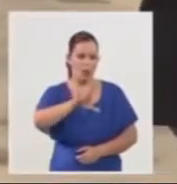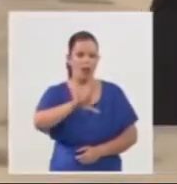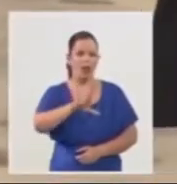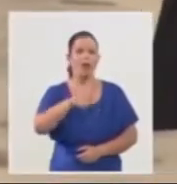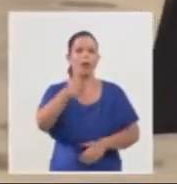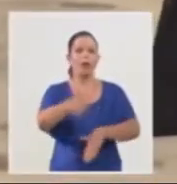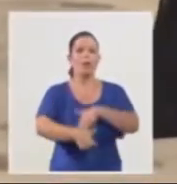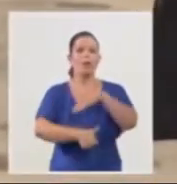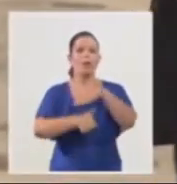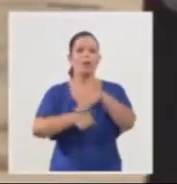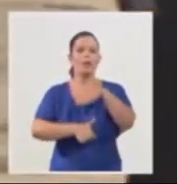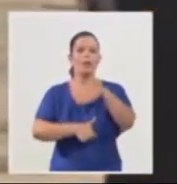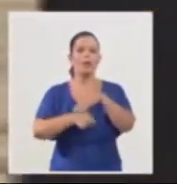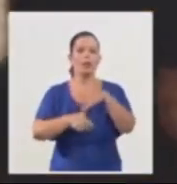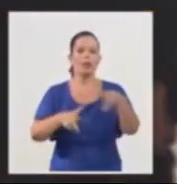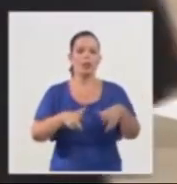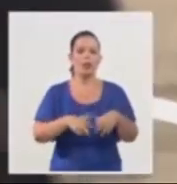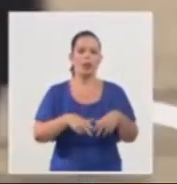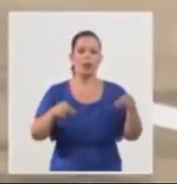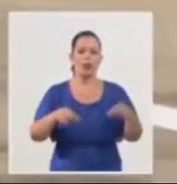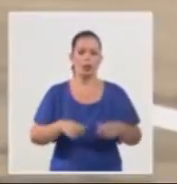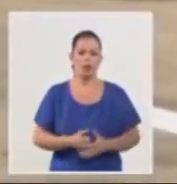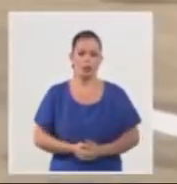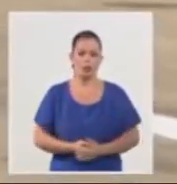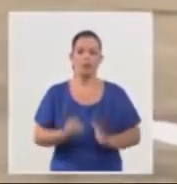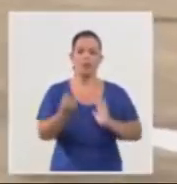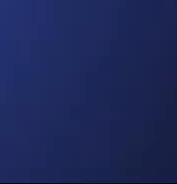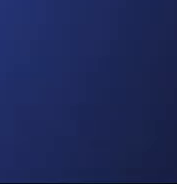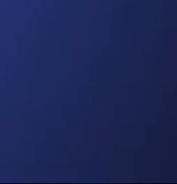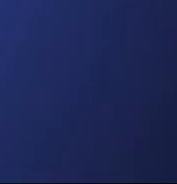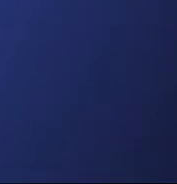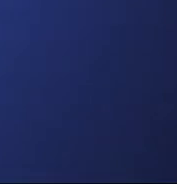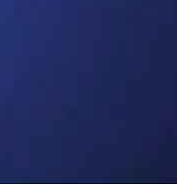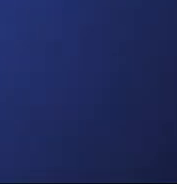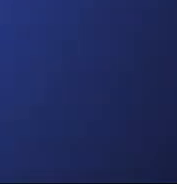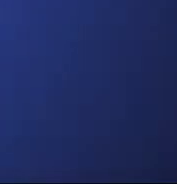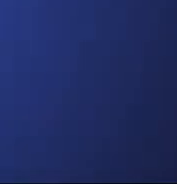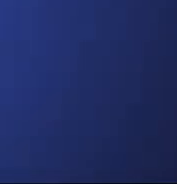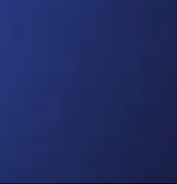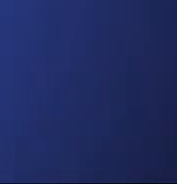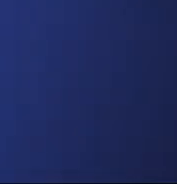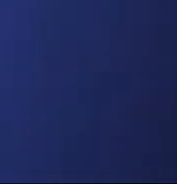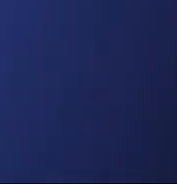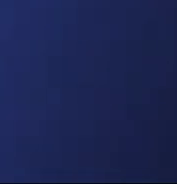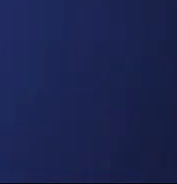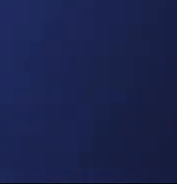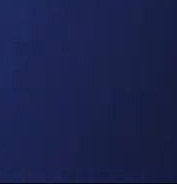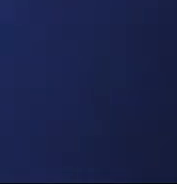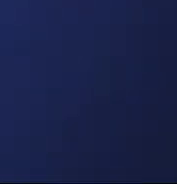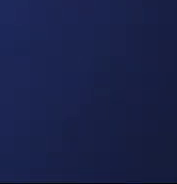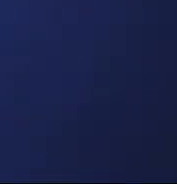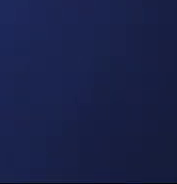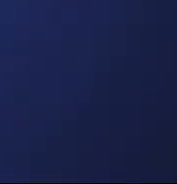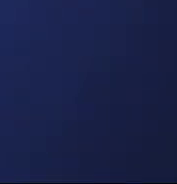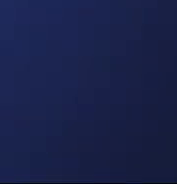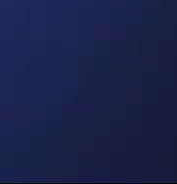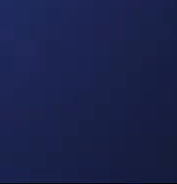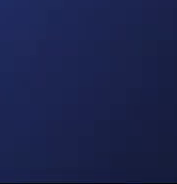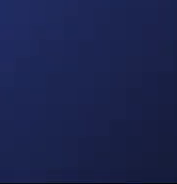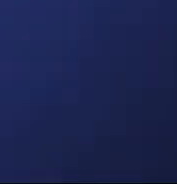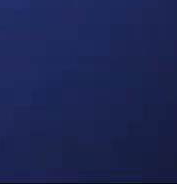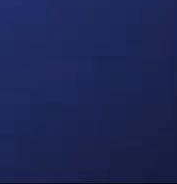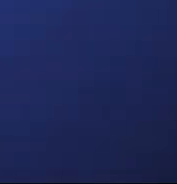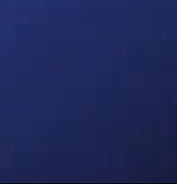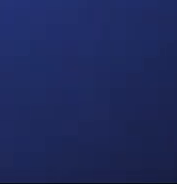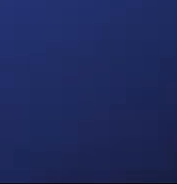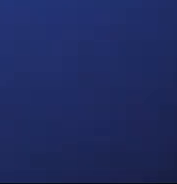Hemos visto en los medios de comunicación que el viernes se celebra en La Habana la cumbre del ALBA, Gobiernos y Pueblos del